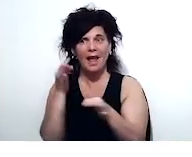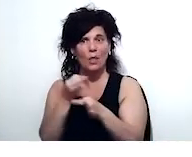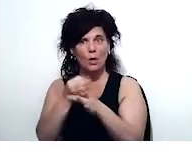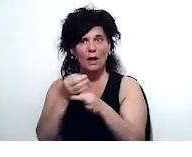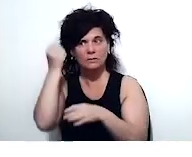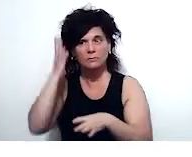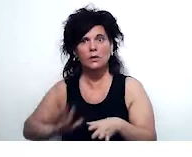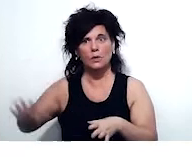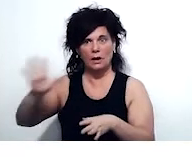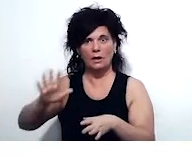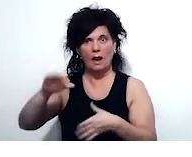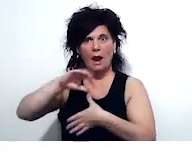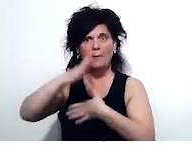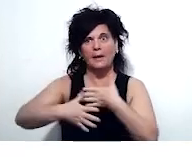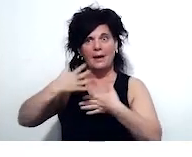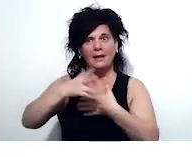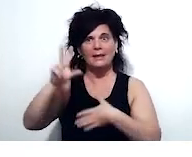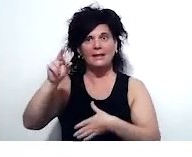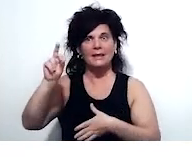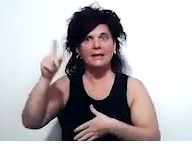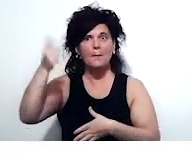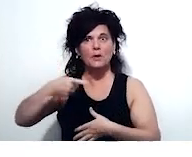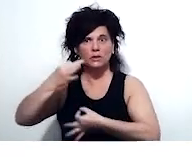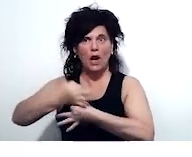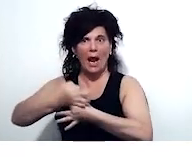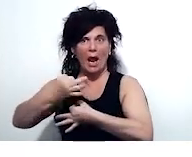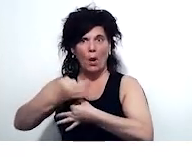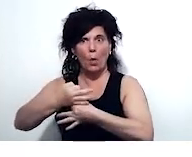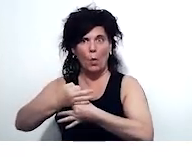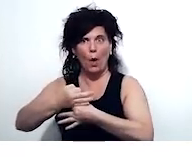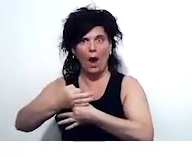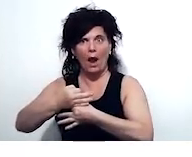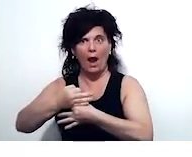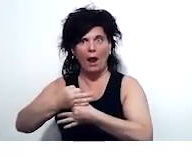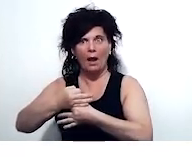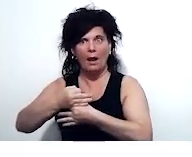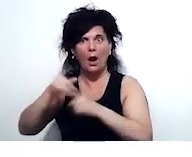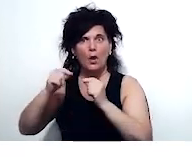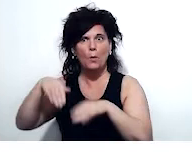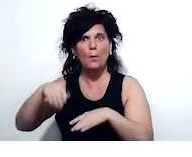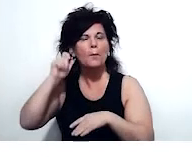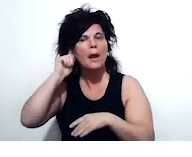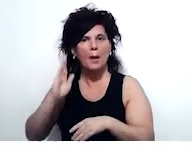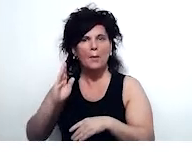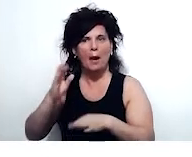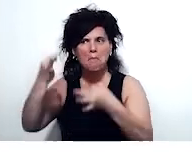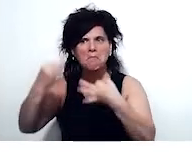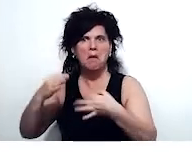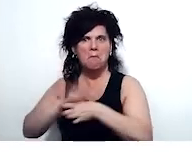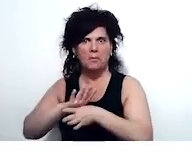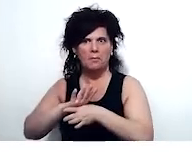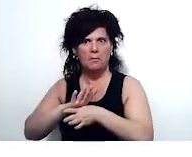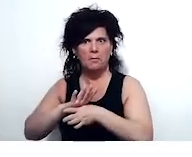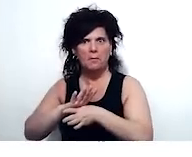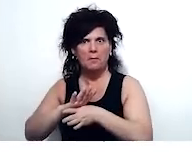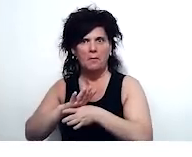ruralidad. Entonces, en América Latina, el 33% de las escuelas tienen disponibilidad de ancho de banda o velocidad de Internet suficiente y menos de la